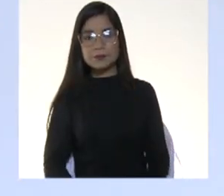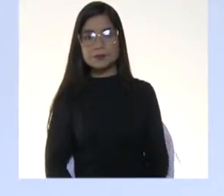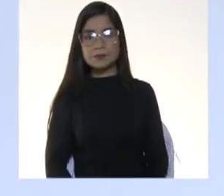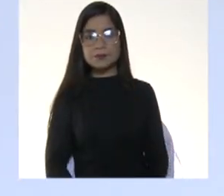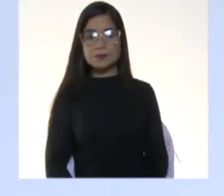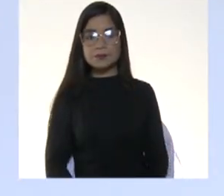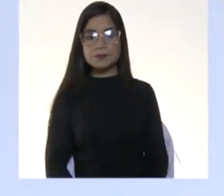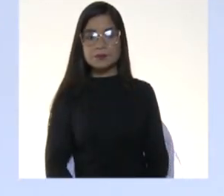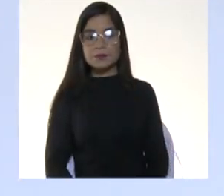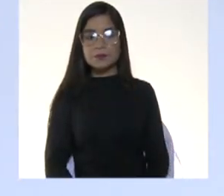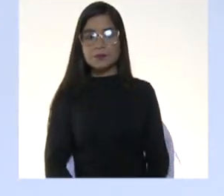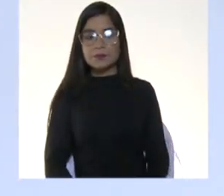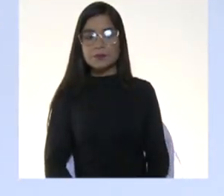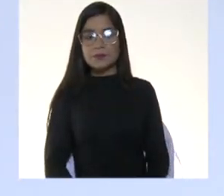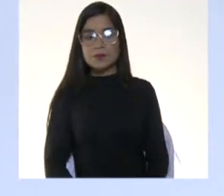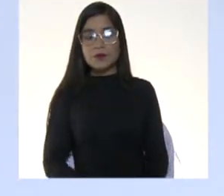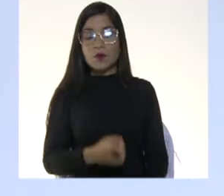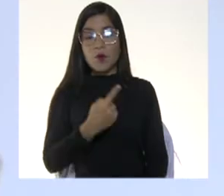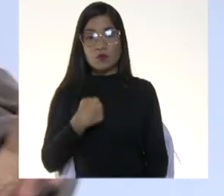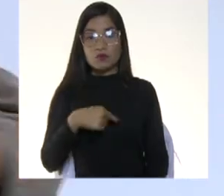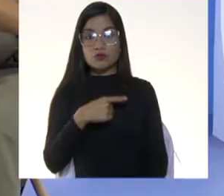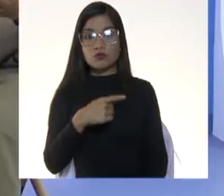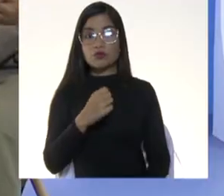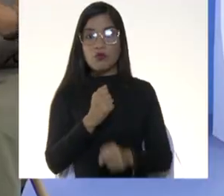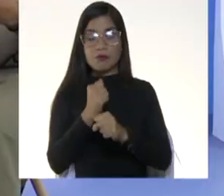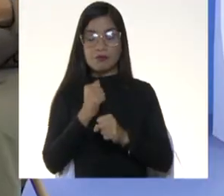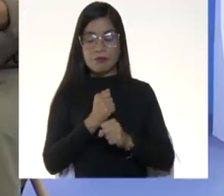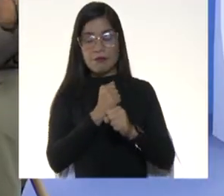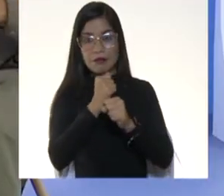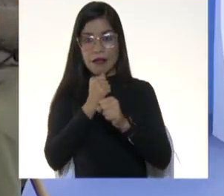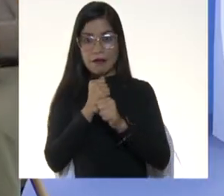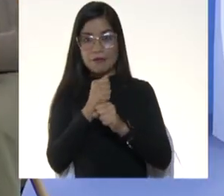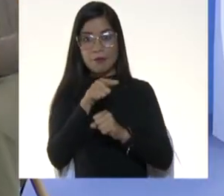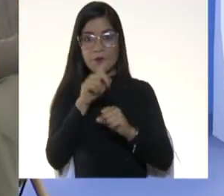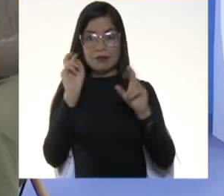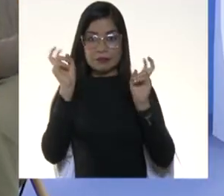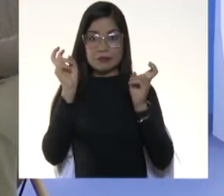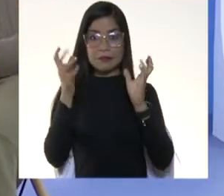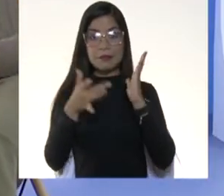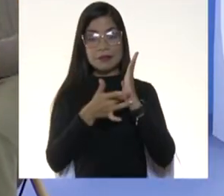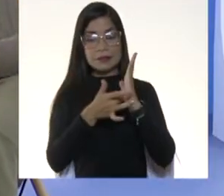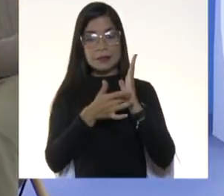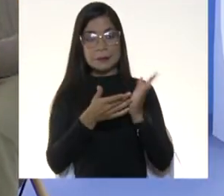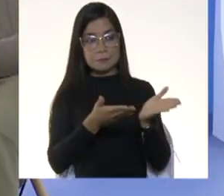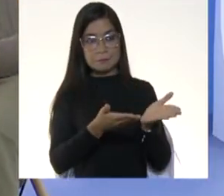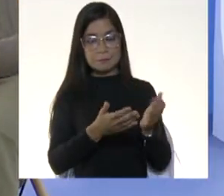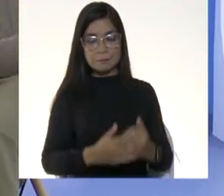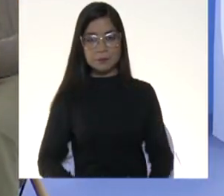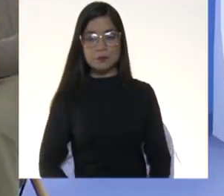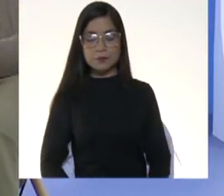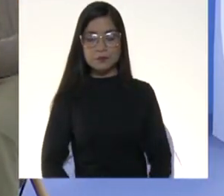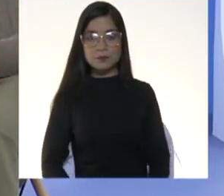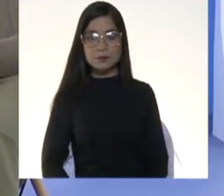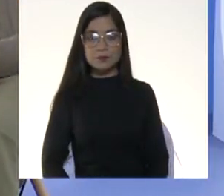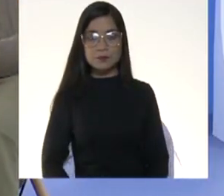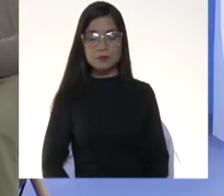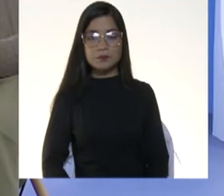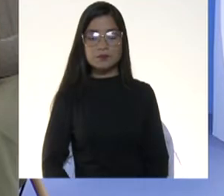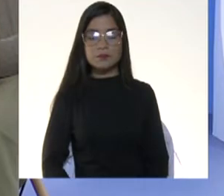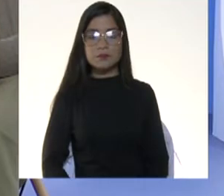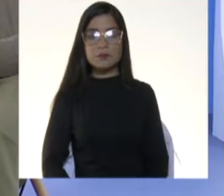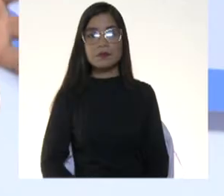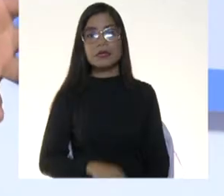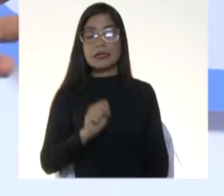que después de darle el pase a mi colega, lo voy a contextualizar o a asumir acá. Bueno, sí, efectivamente, para nuestros hijos